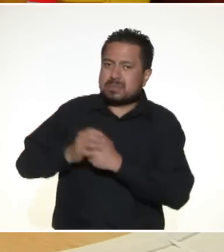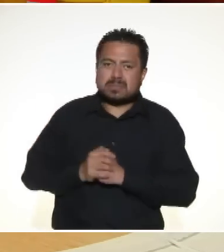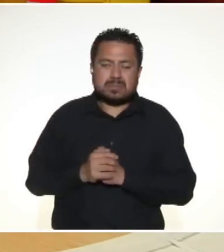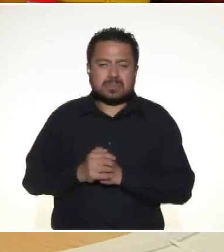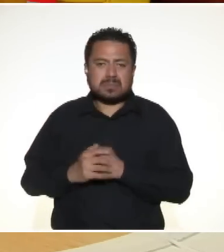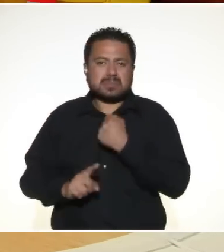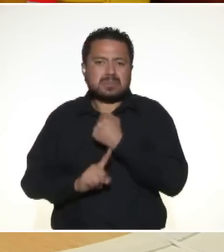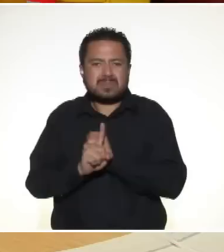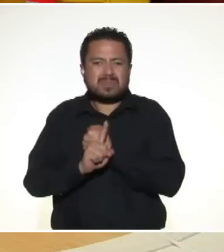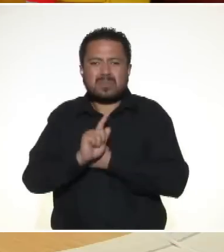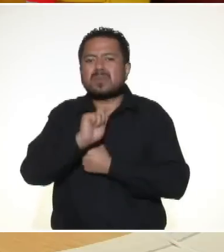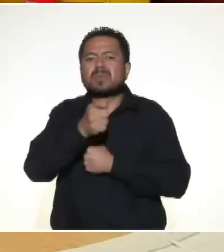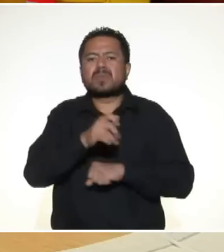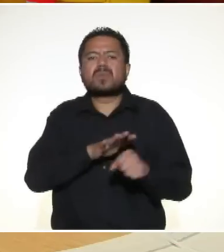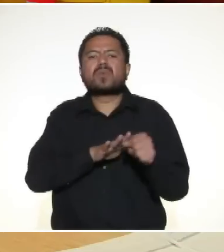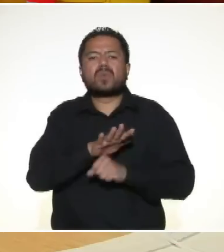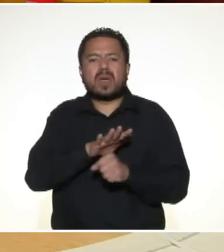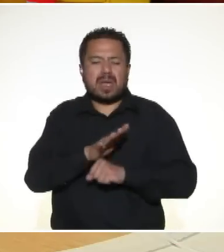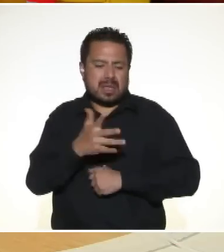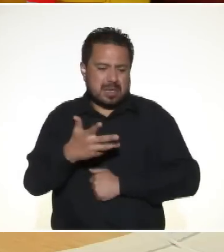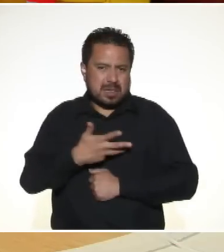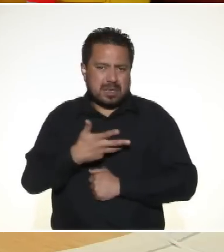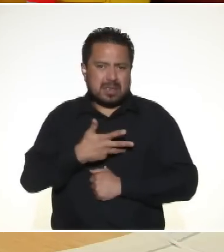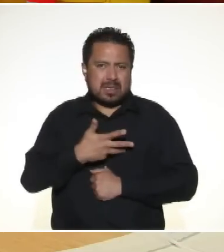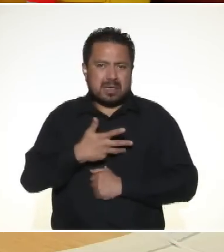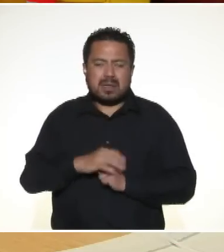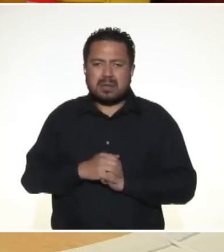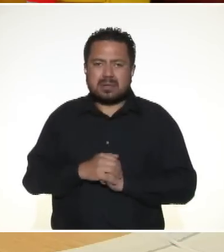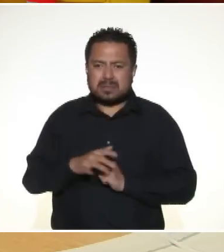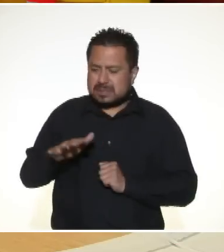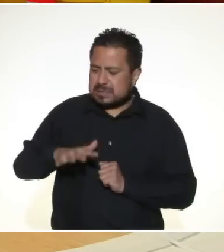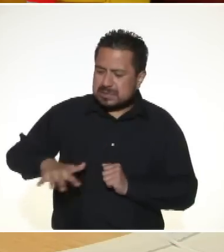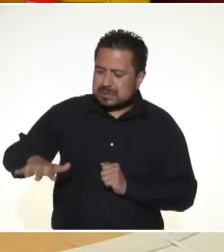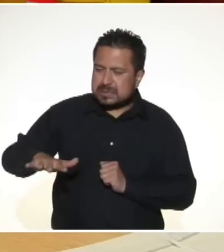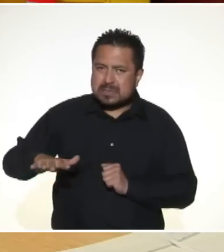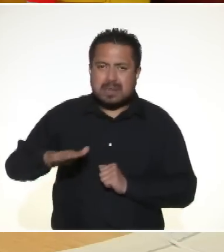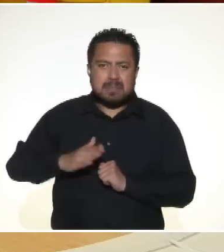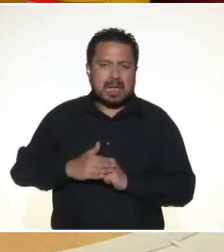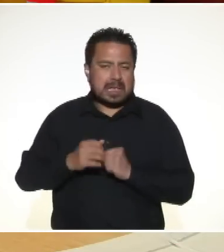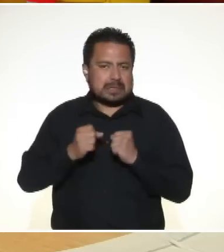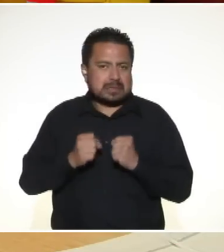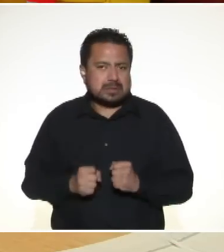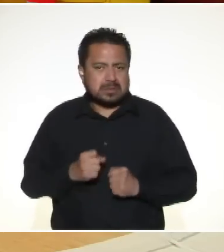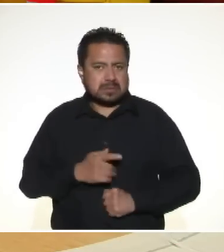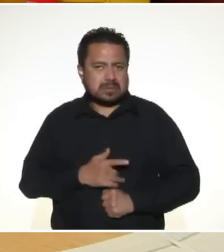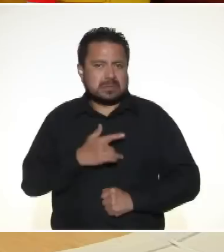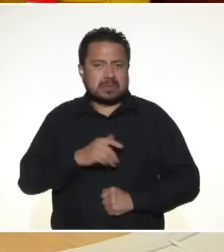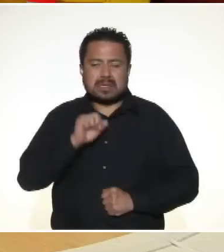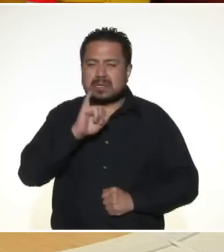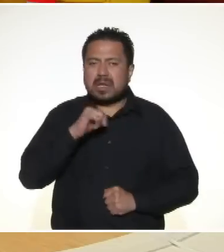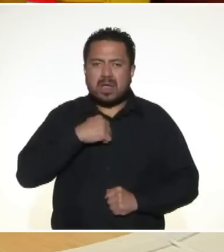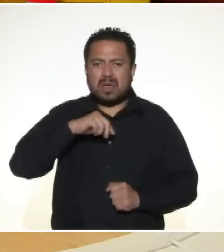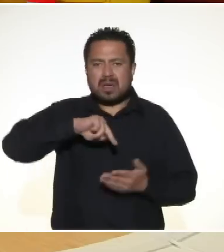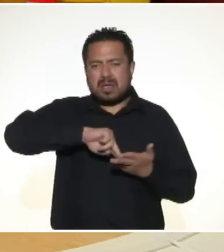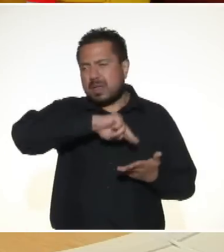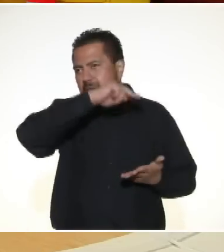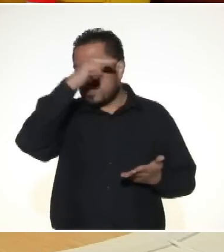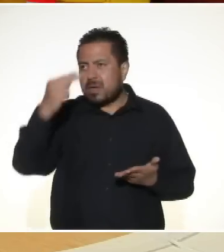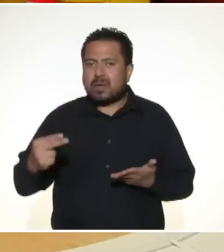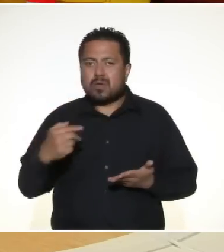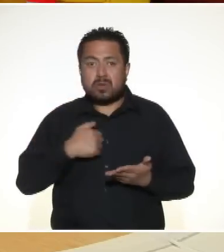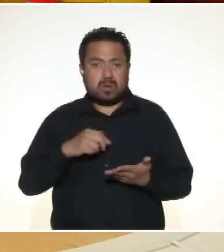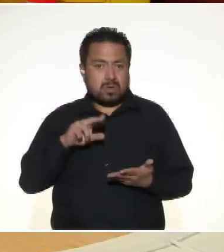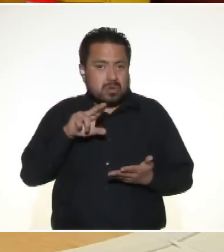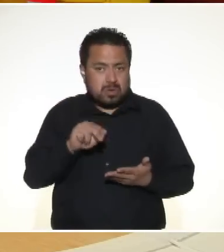¿Qué problema tenemos en cuanto a que la zona sea segura? Digo, si yo me aviento y yo no